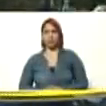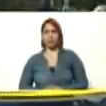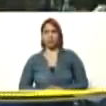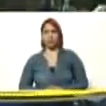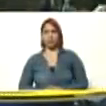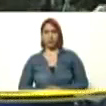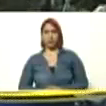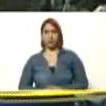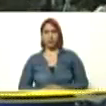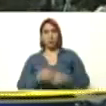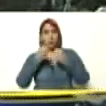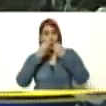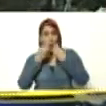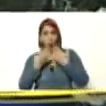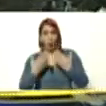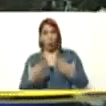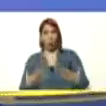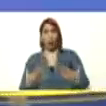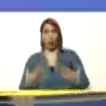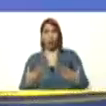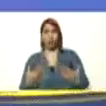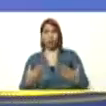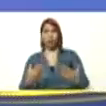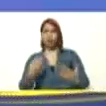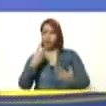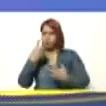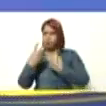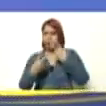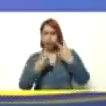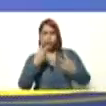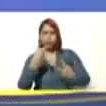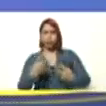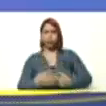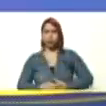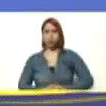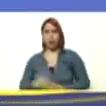Ha sido un buen maratón.